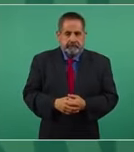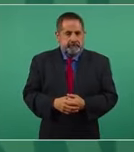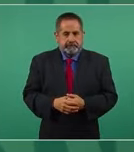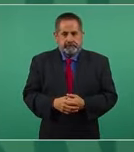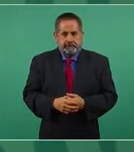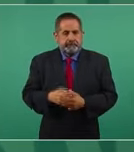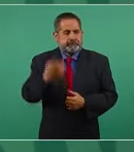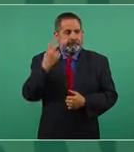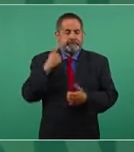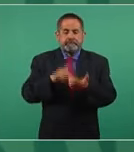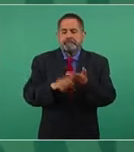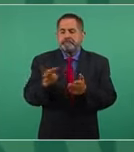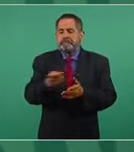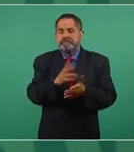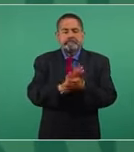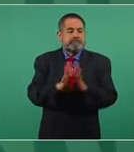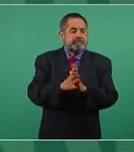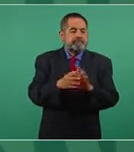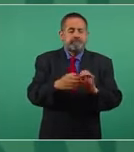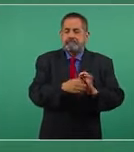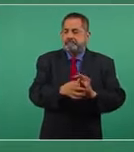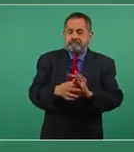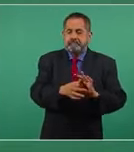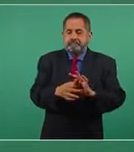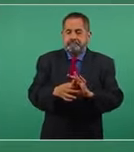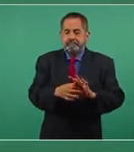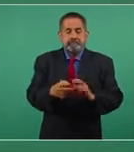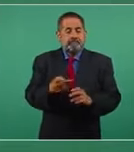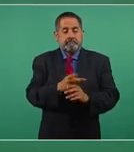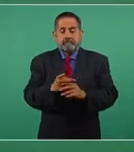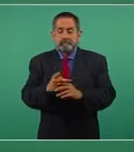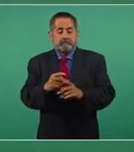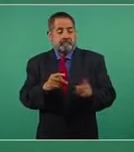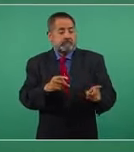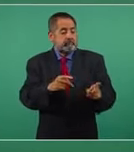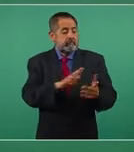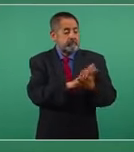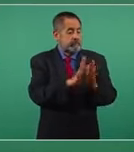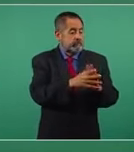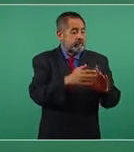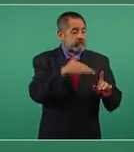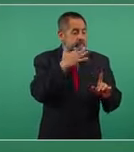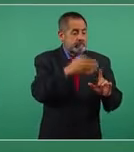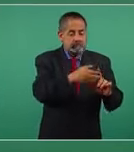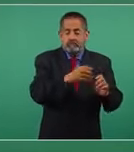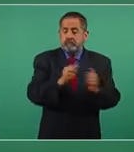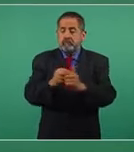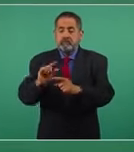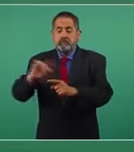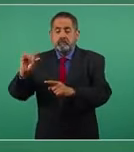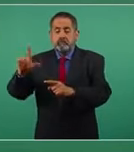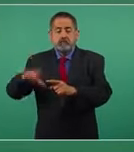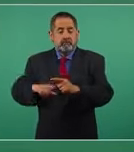Había contubernio entre la delincuencia y las autoridades.